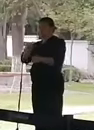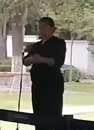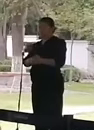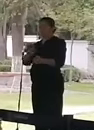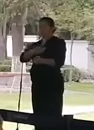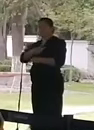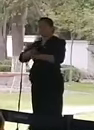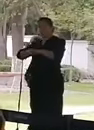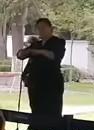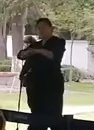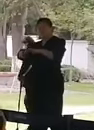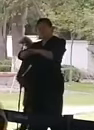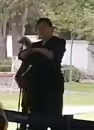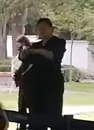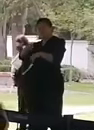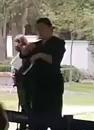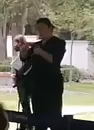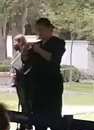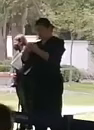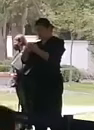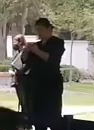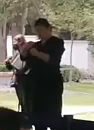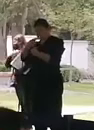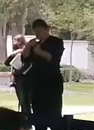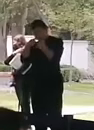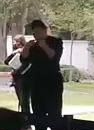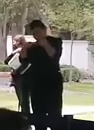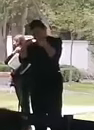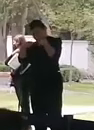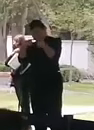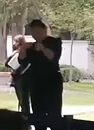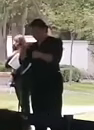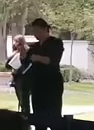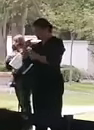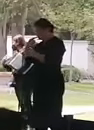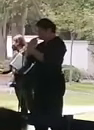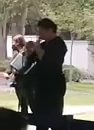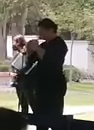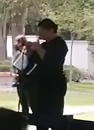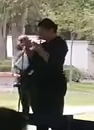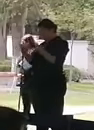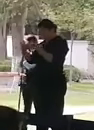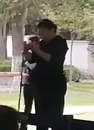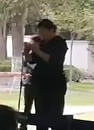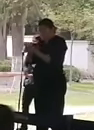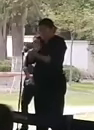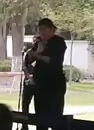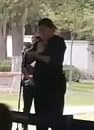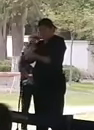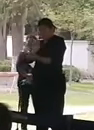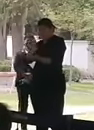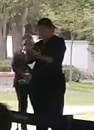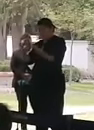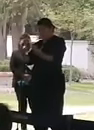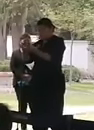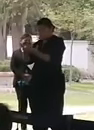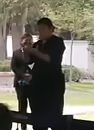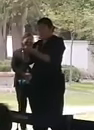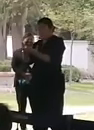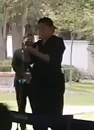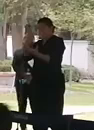los cónsules para poder tener esa posibilidad de